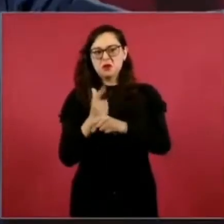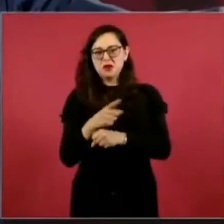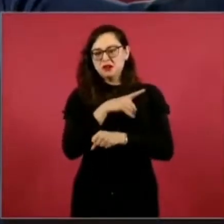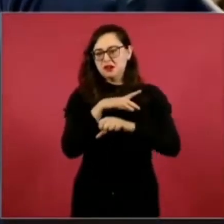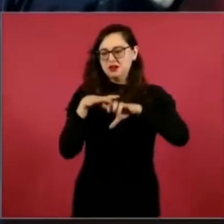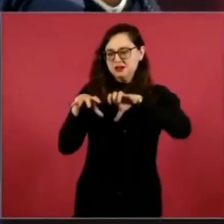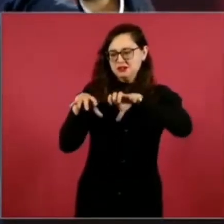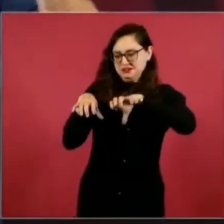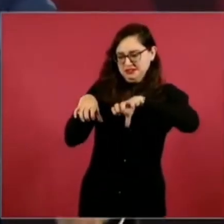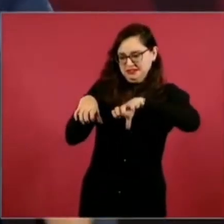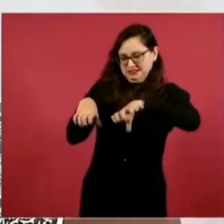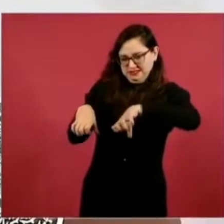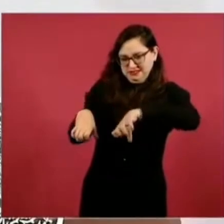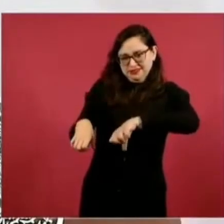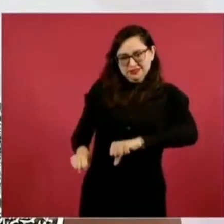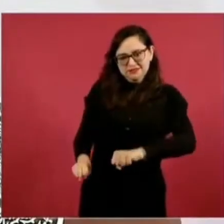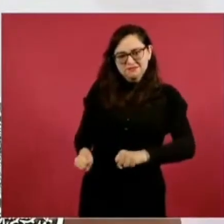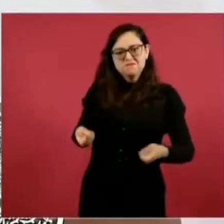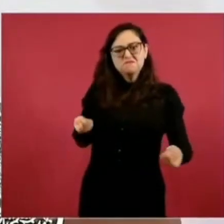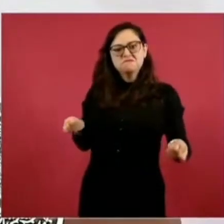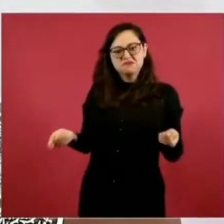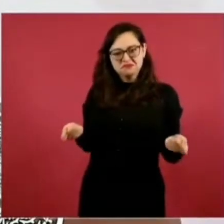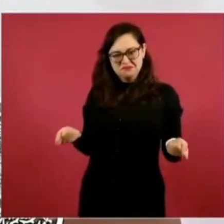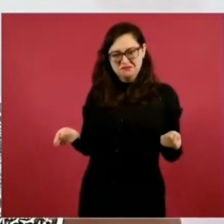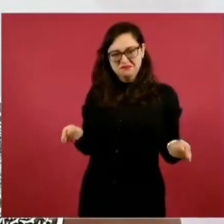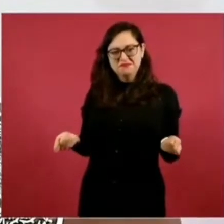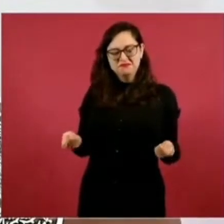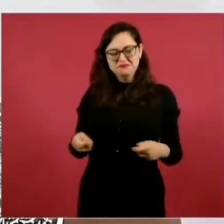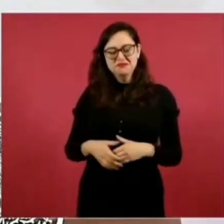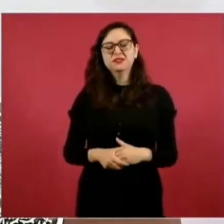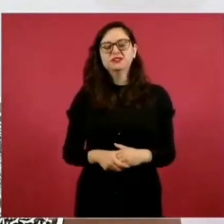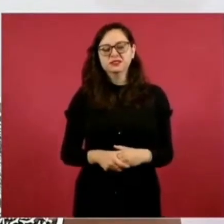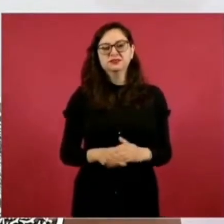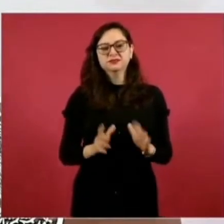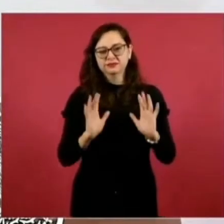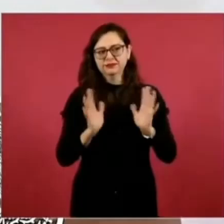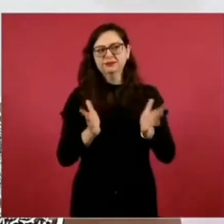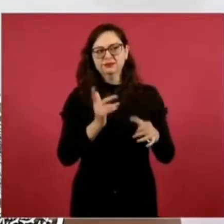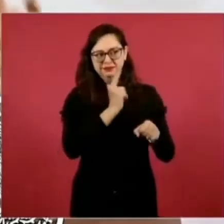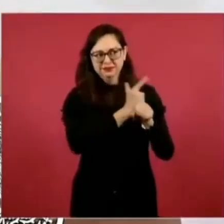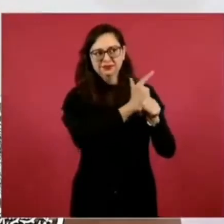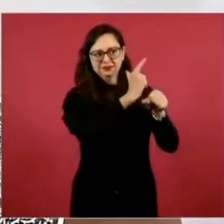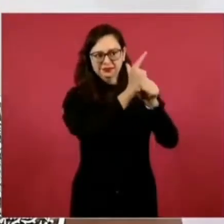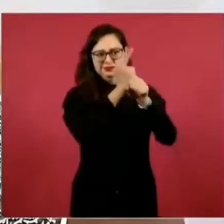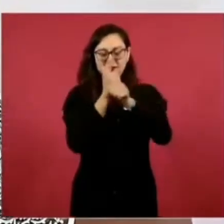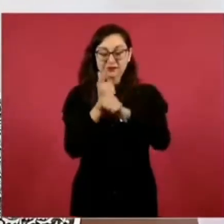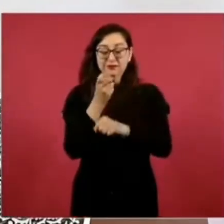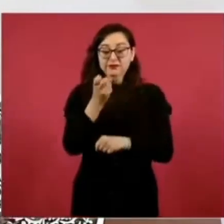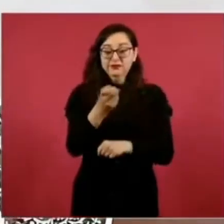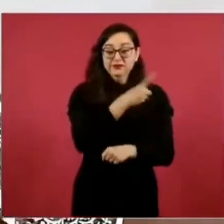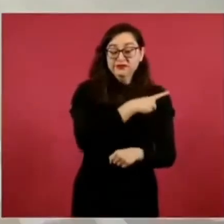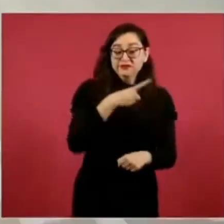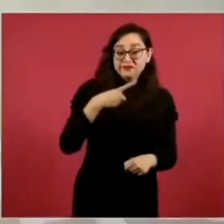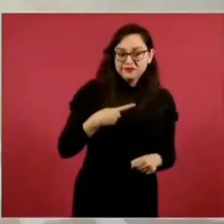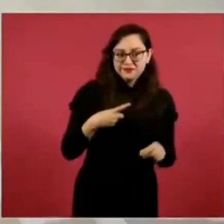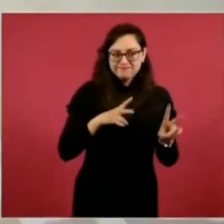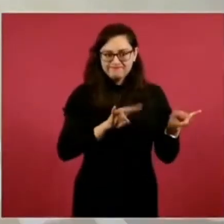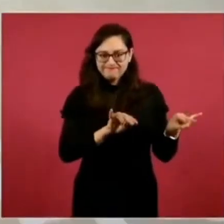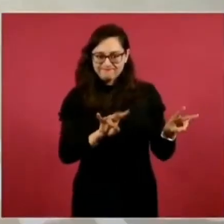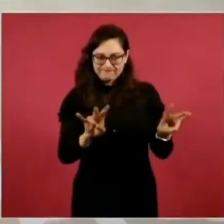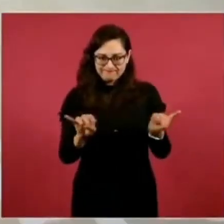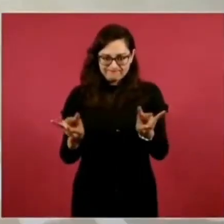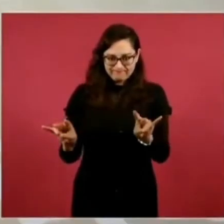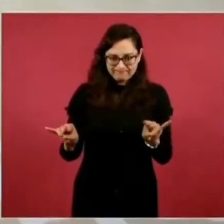acaparando que ya hay monopolio entonces hay que estar